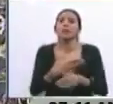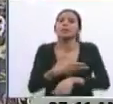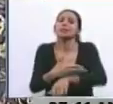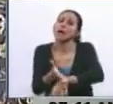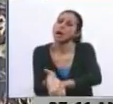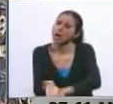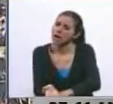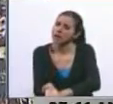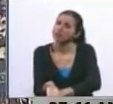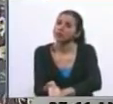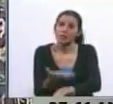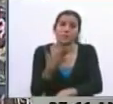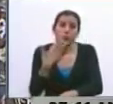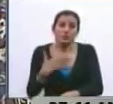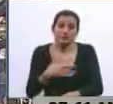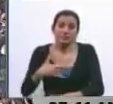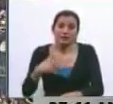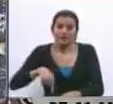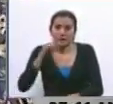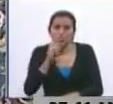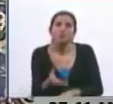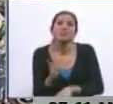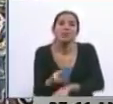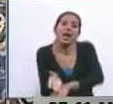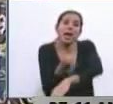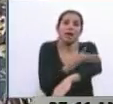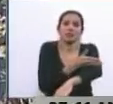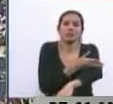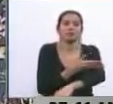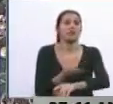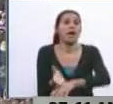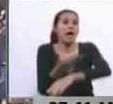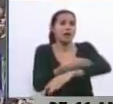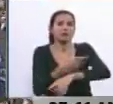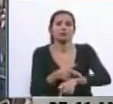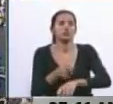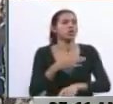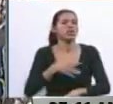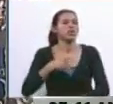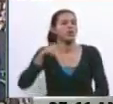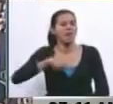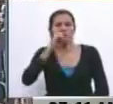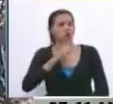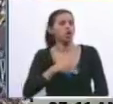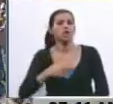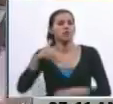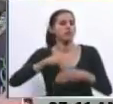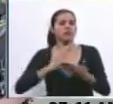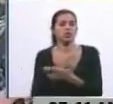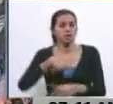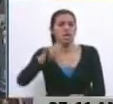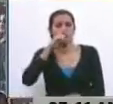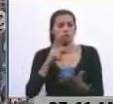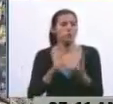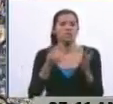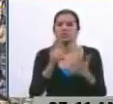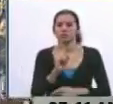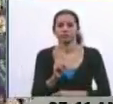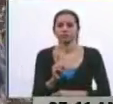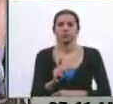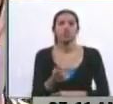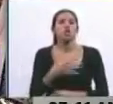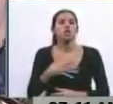si lo hubieran querido para el 2016. Yo creo que es que no lo querían para el 2016. Lo que querían era desestabilizar, como ha